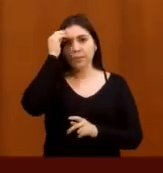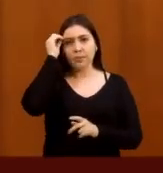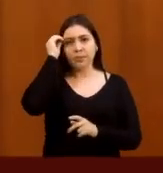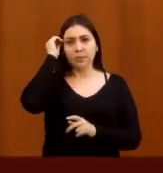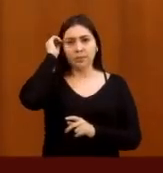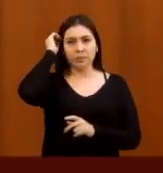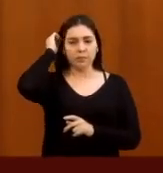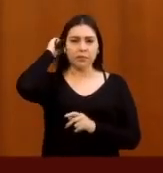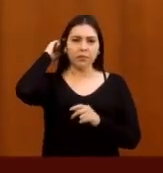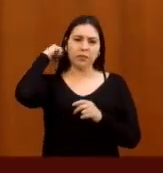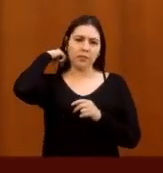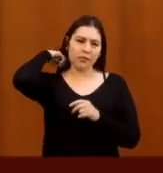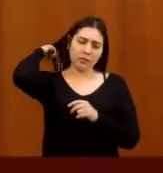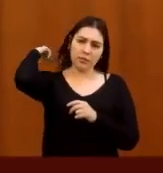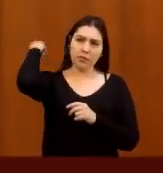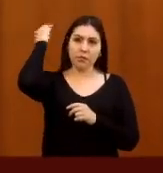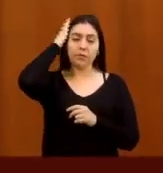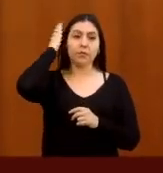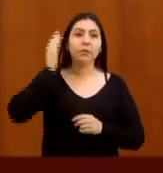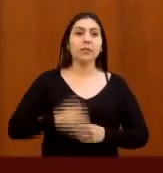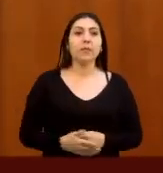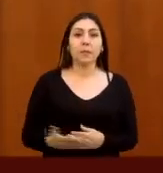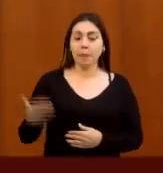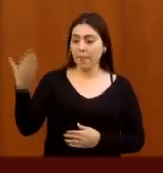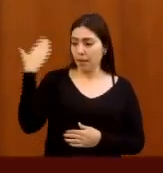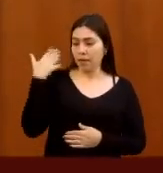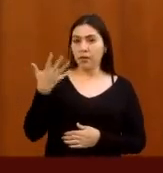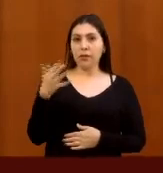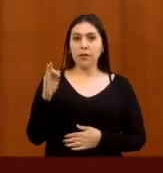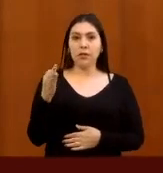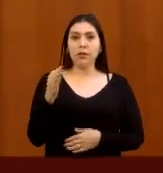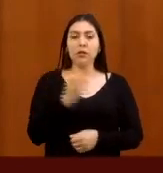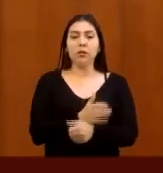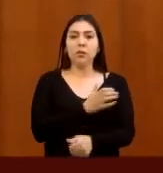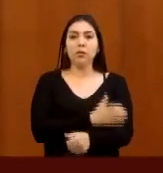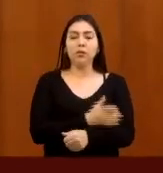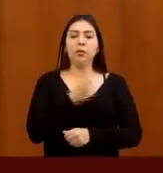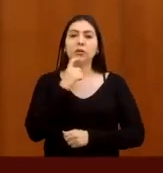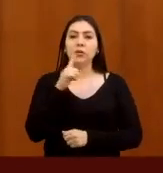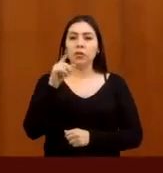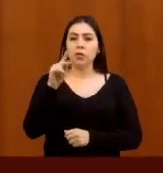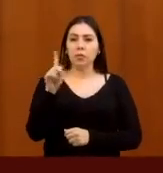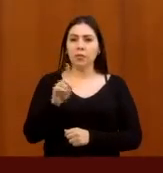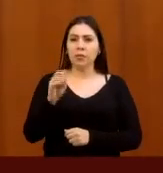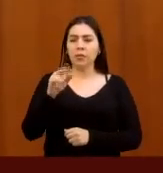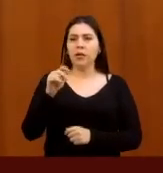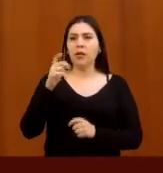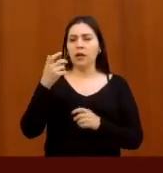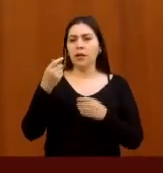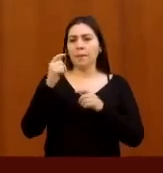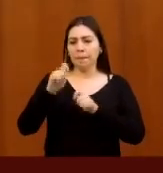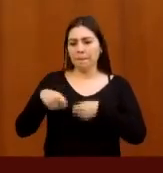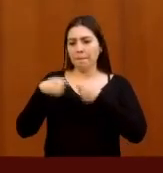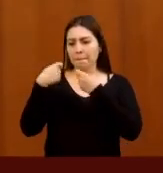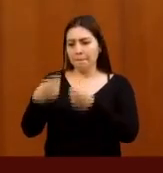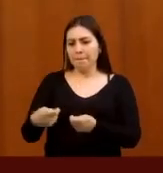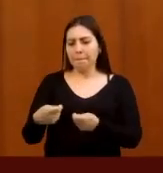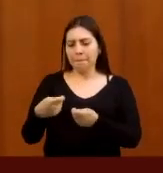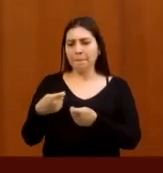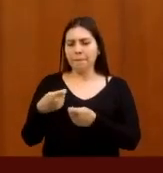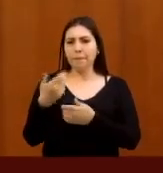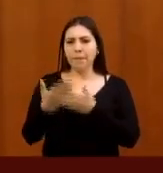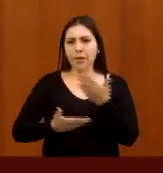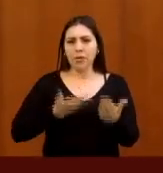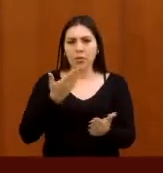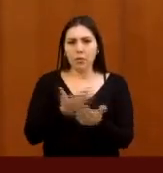Desde el 5 de febrero, el compañero presidente López Obrador envió su iniciativa de reforma al Poder Judicial y con mucha